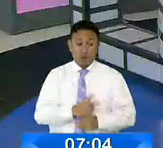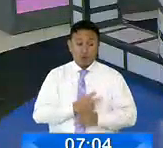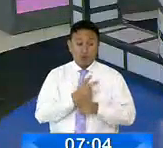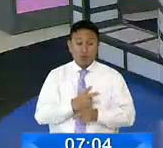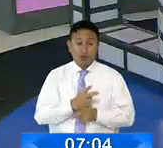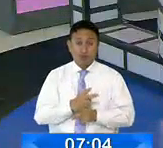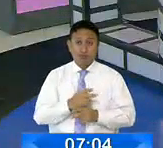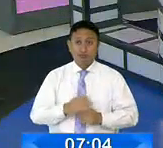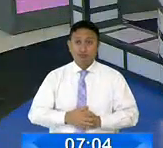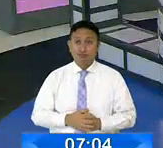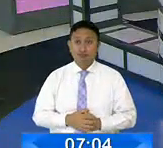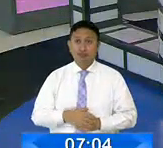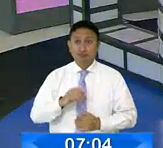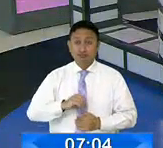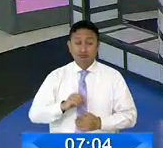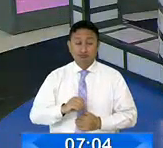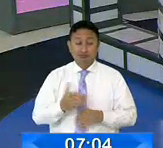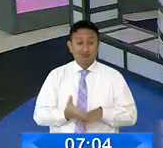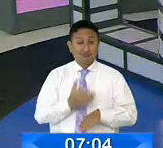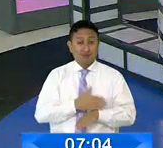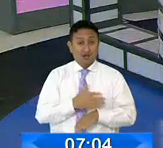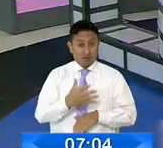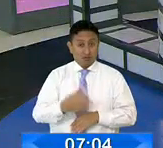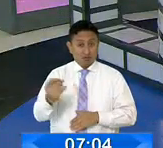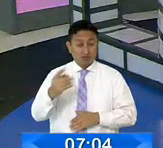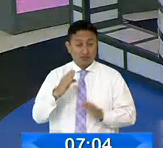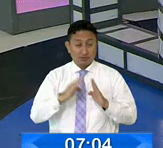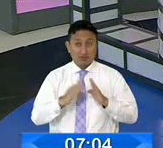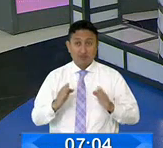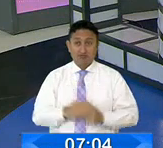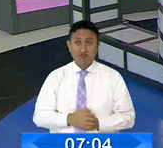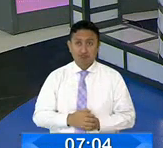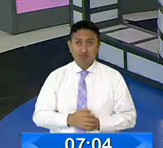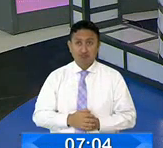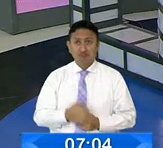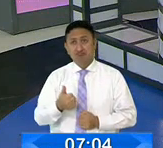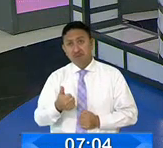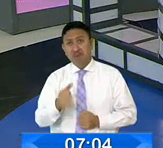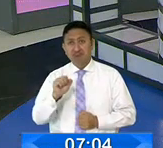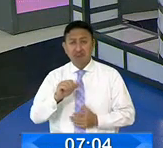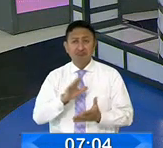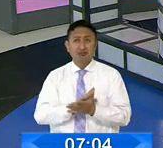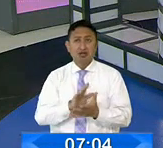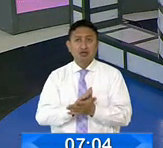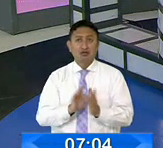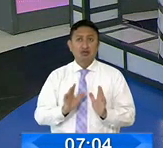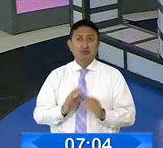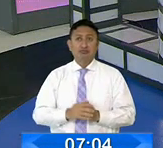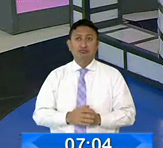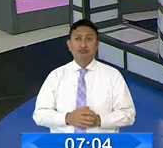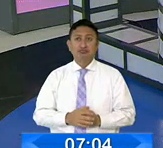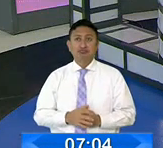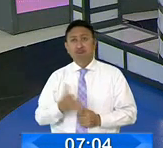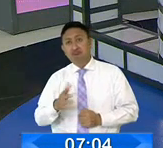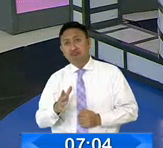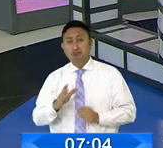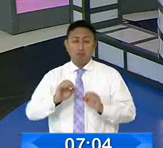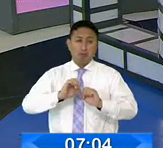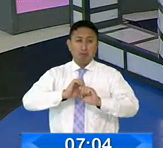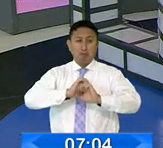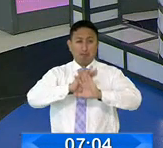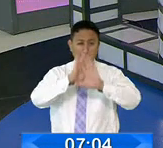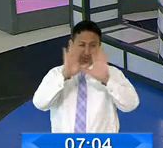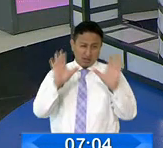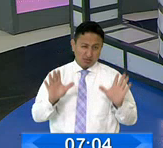del caso y salga con tiempito también de su casita. Sí, andamos con vialidad tranquila estas horas. Más en la madrugada me parece que hay un